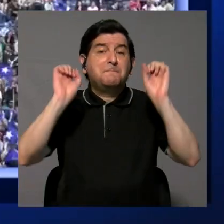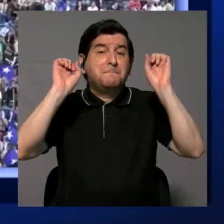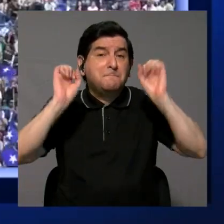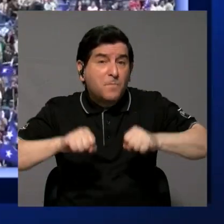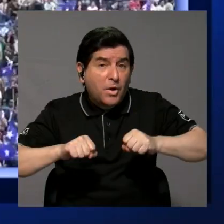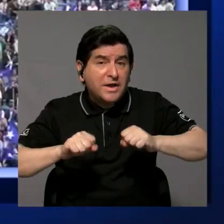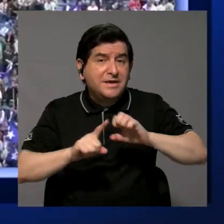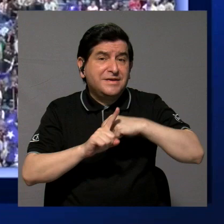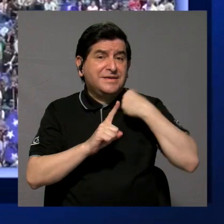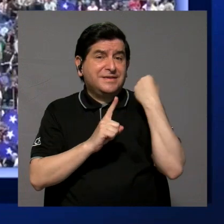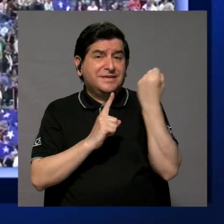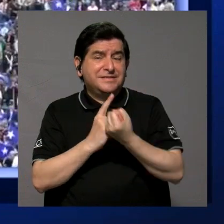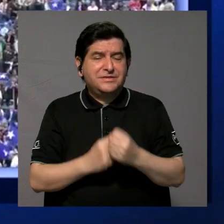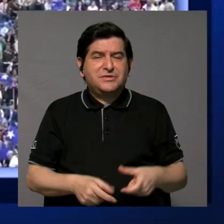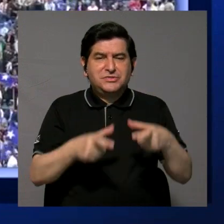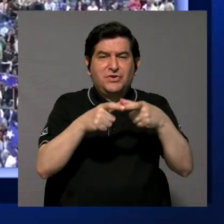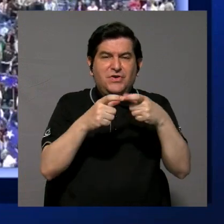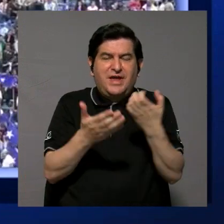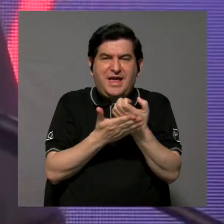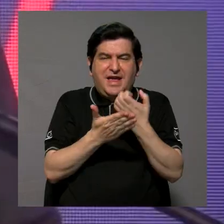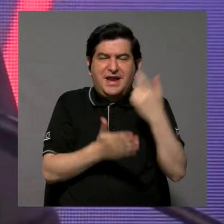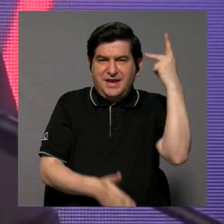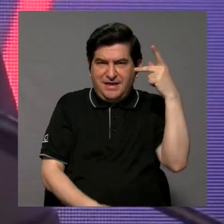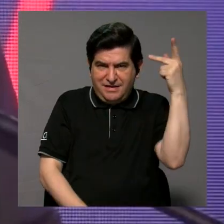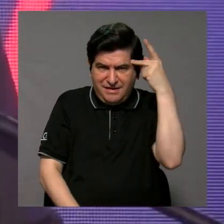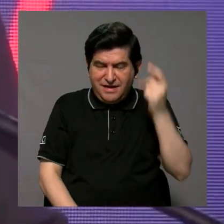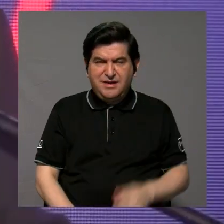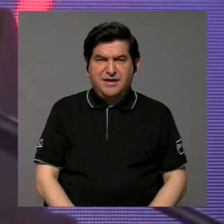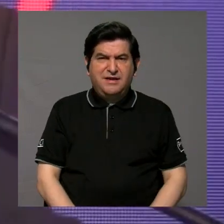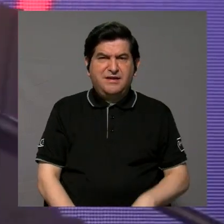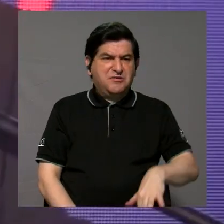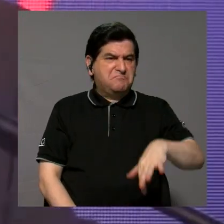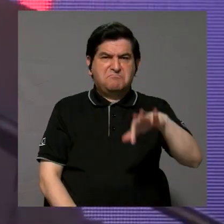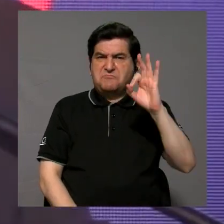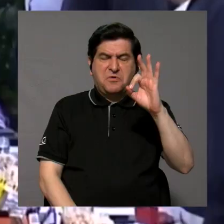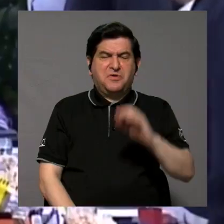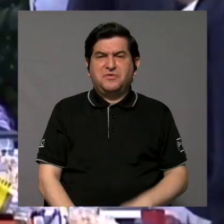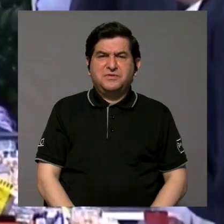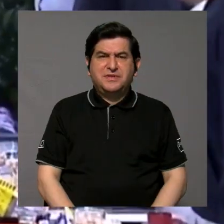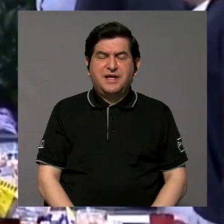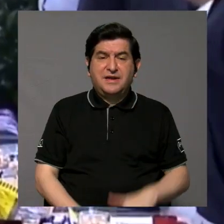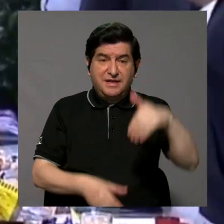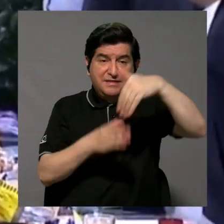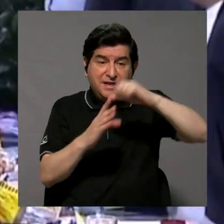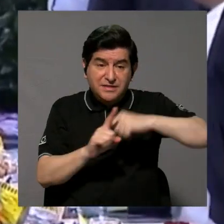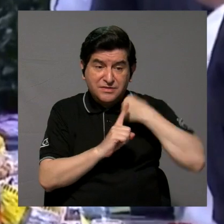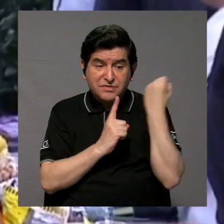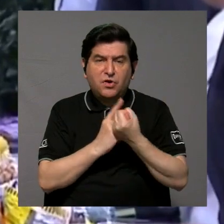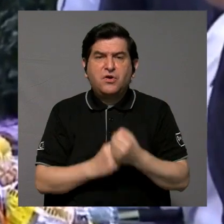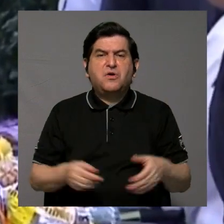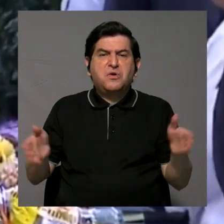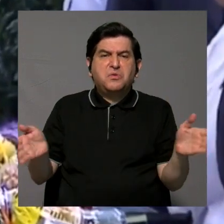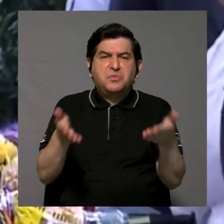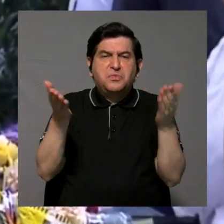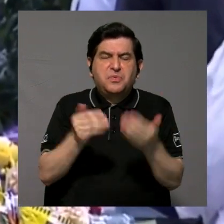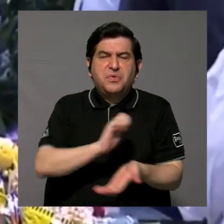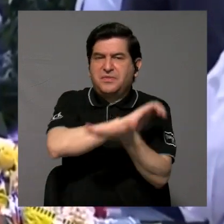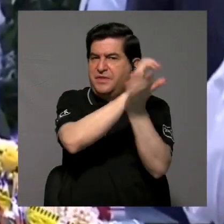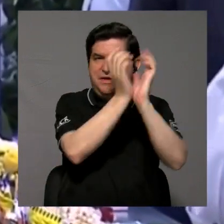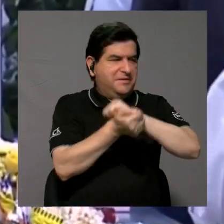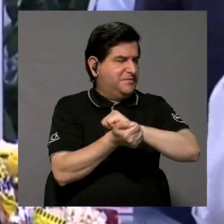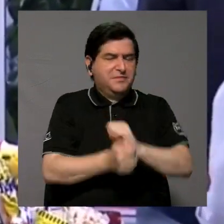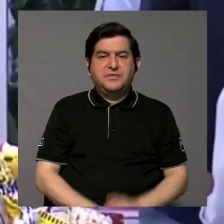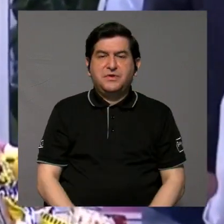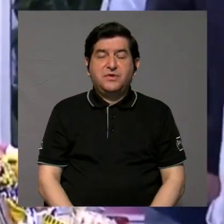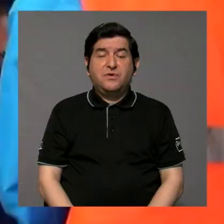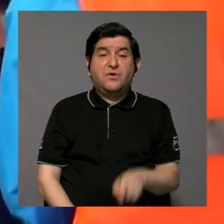ser, un escenario donde las élites económicas y políticas no iban a encontrar, digamos, en el marco de la coyuntura, incentivos para generar cambios.